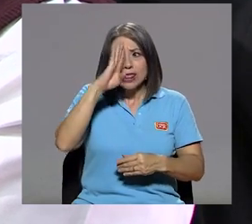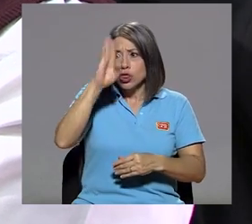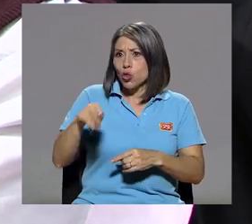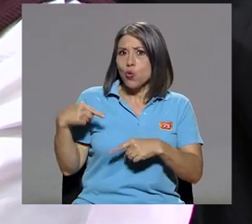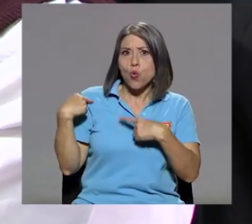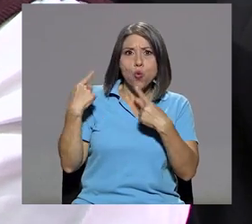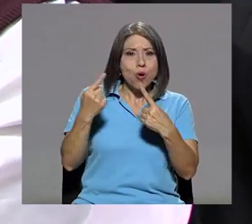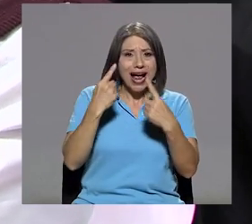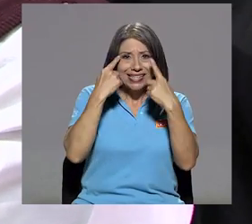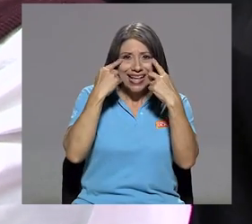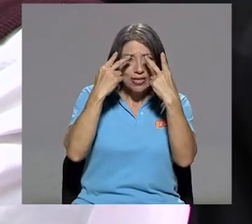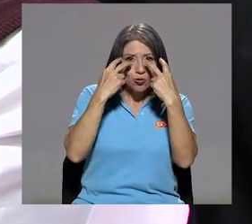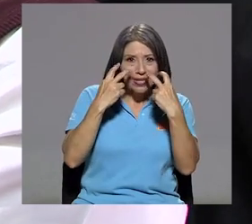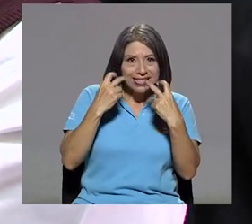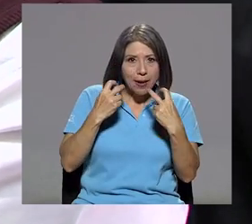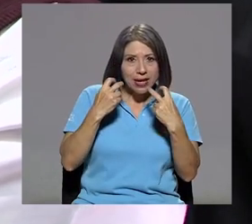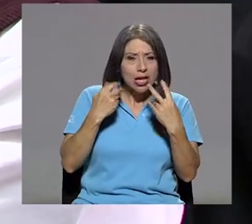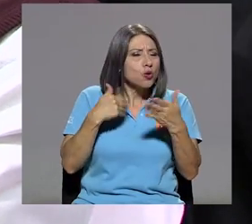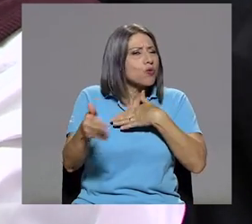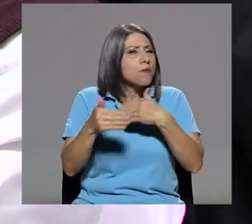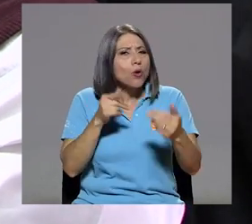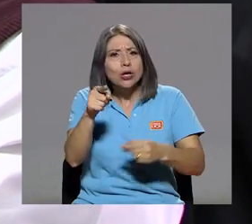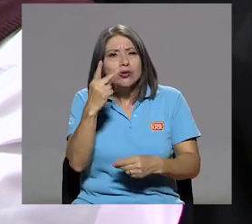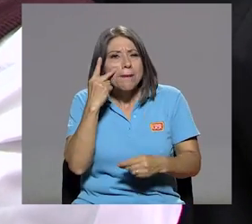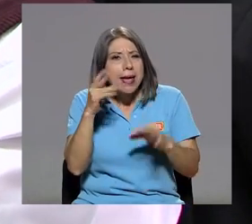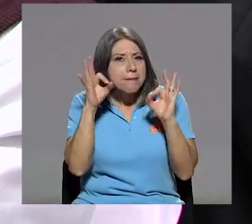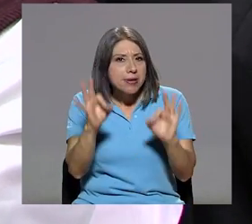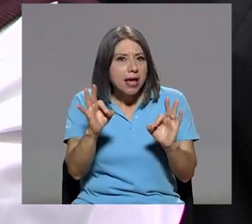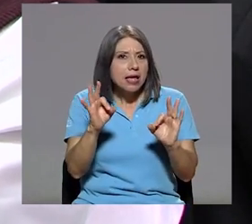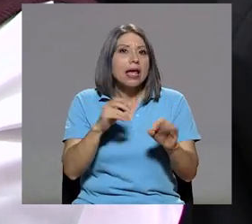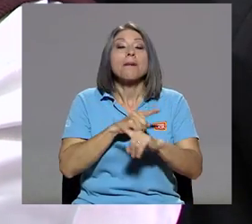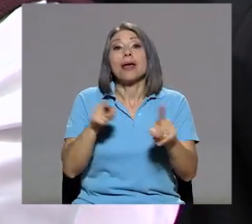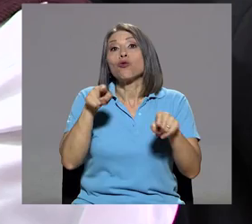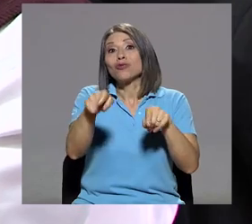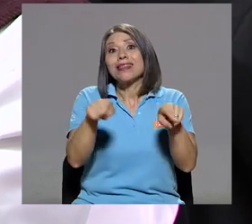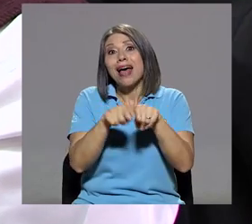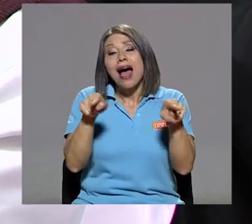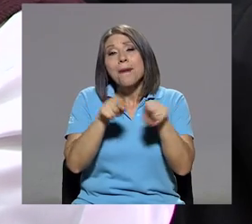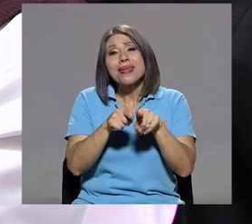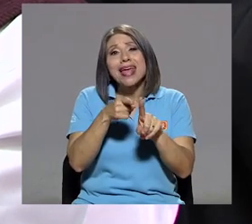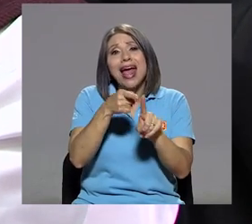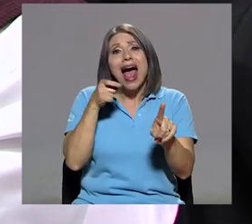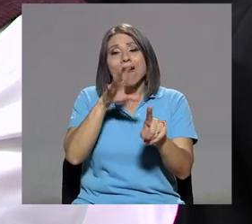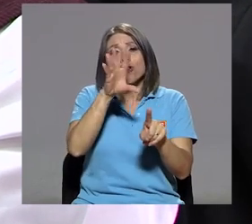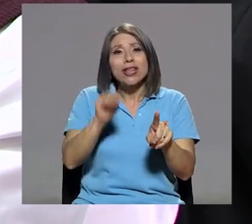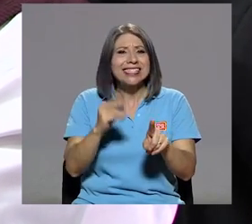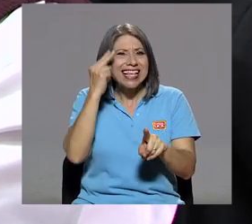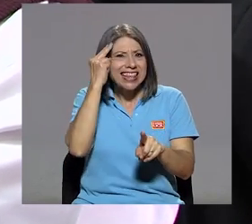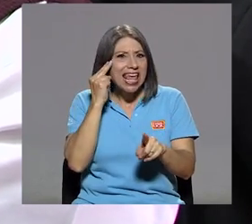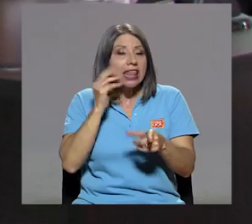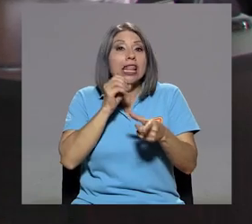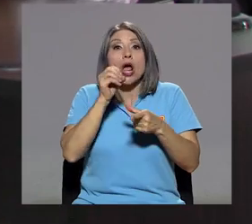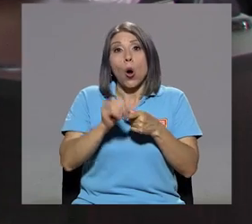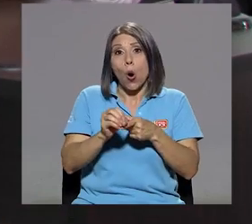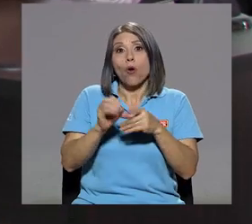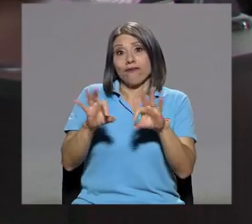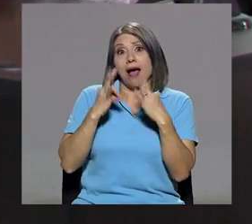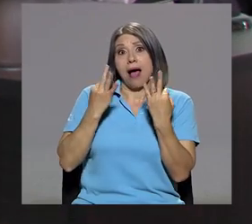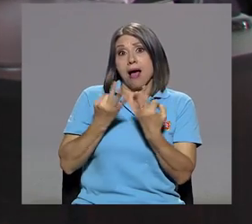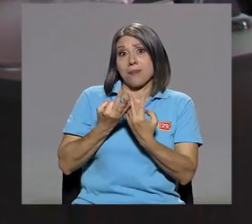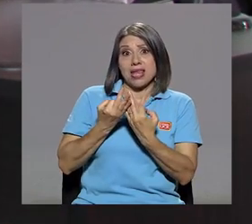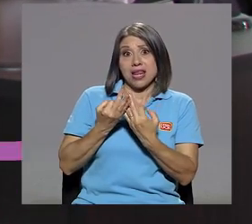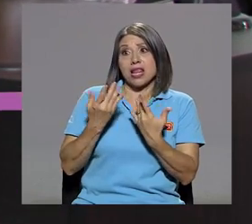perfecta, y obviamente, si cumple con lo de ser afrodescendiente o tiene familiares en primer grado de consanguinidad, pues hacerse un